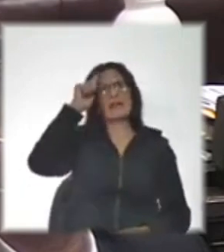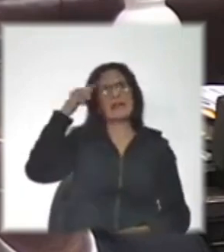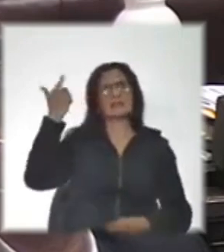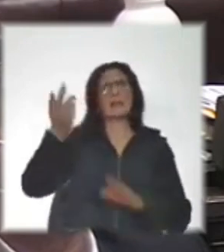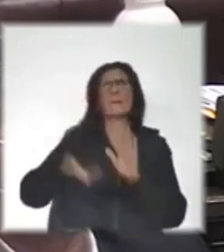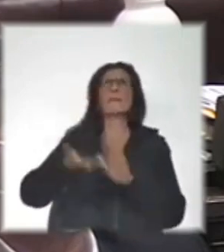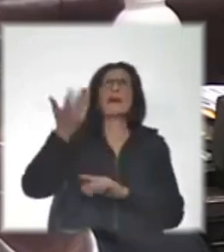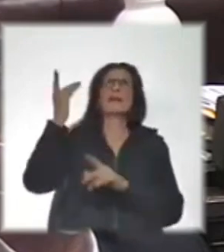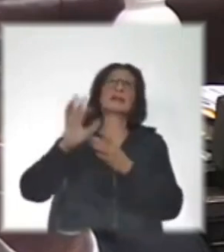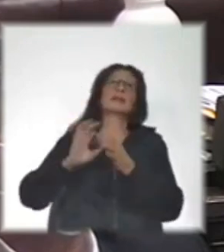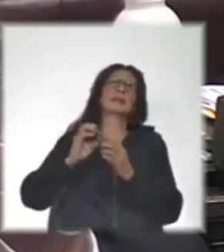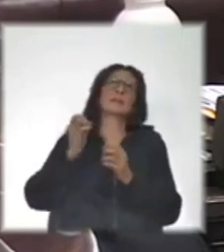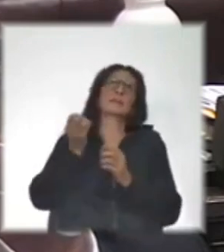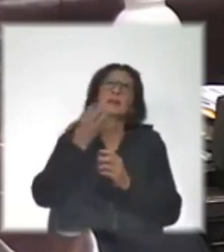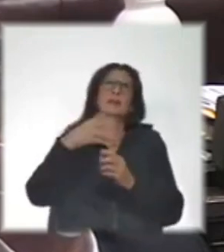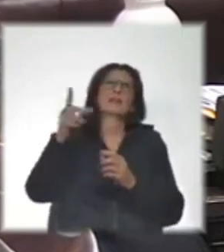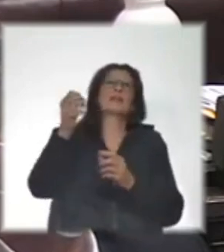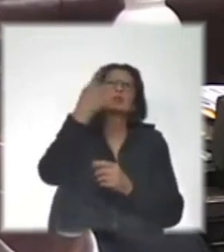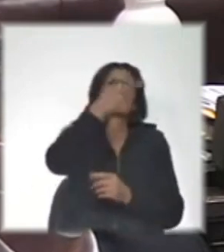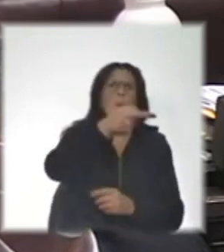neoliberal que su padre.